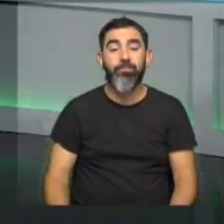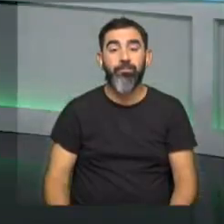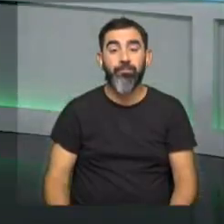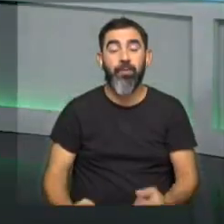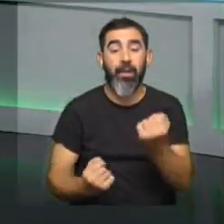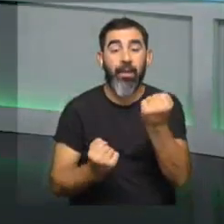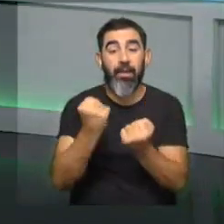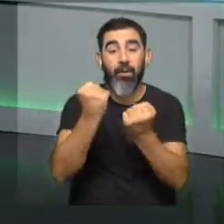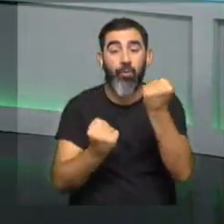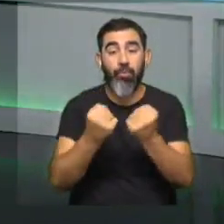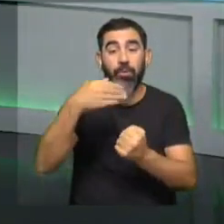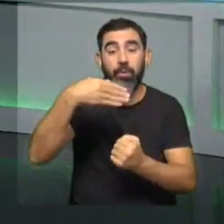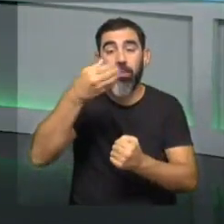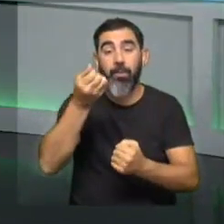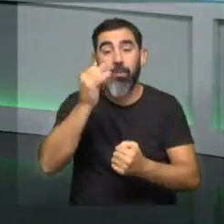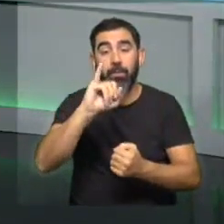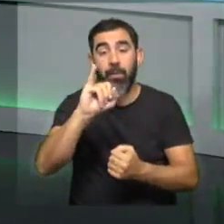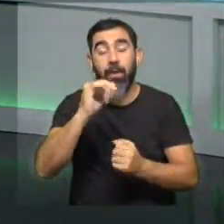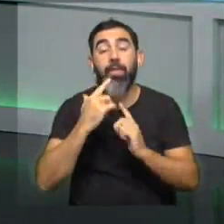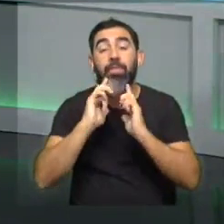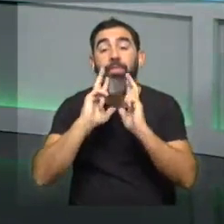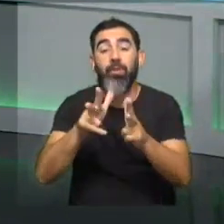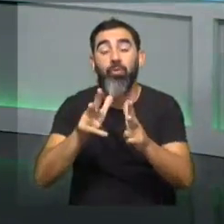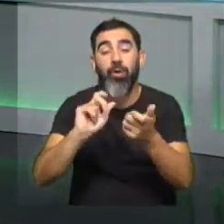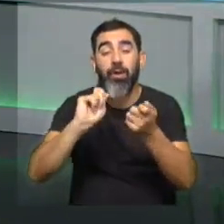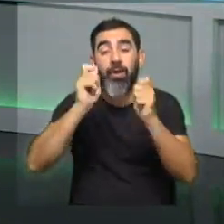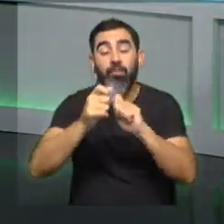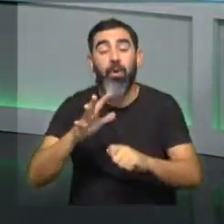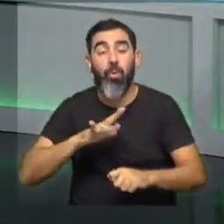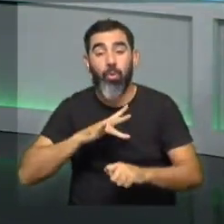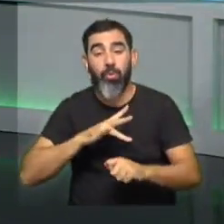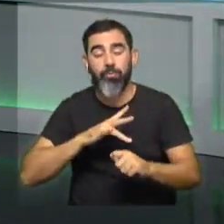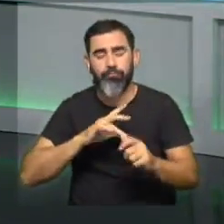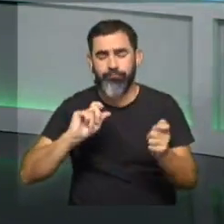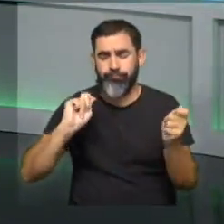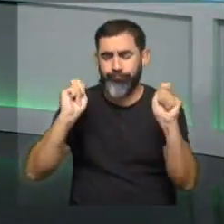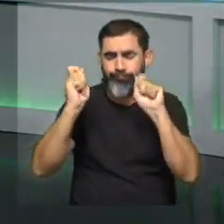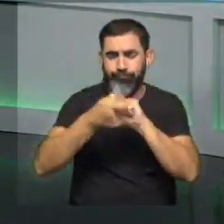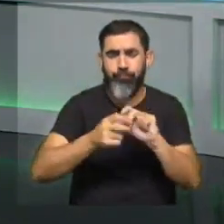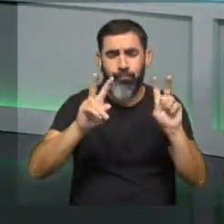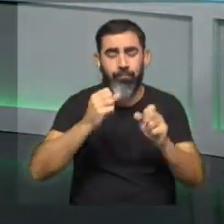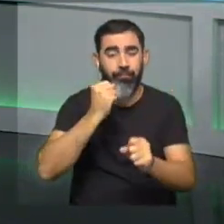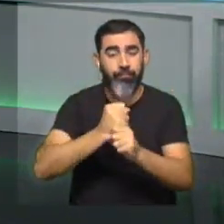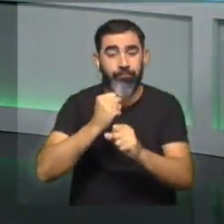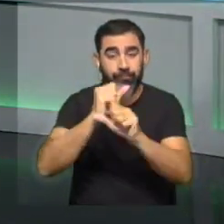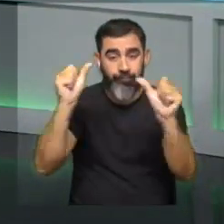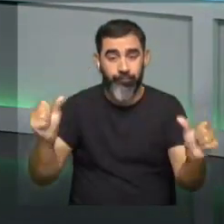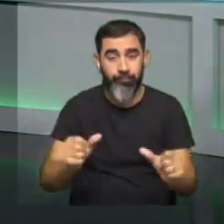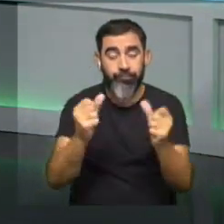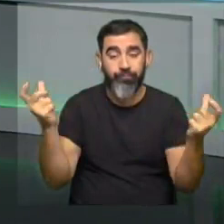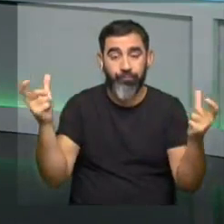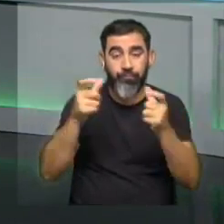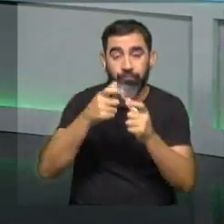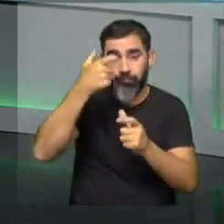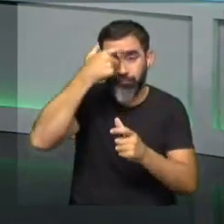El economista Hugo Bay aseguró que la reforma jubilatoria de estudio del Parlamento se ha desdibujado con relación al trabajo realizado por la comisión